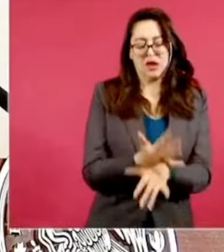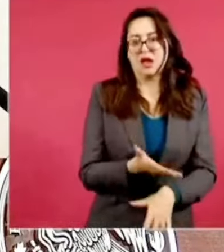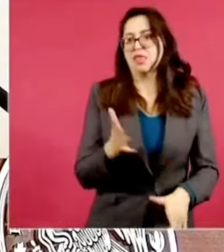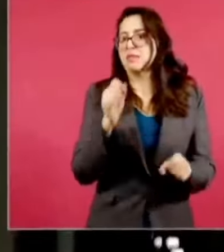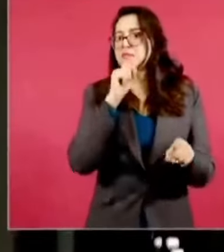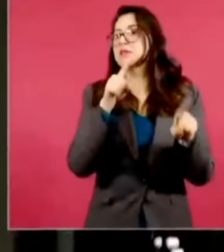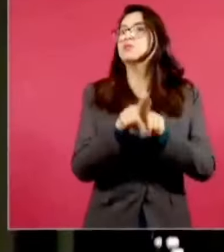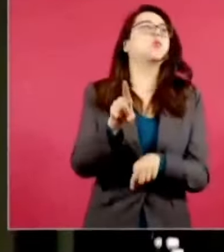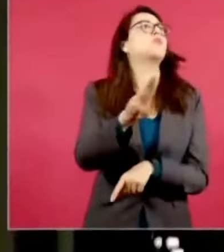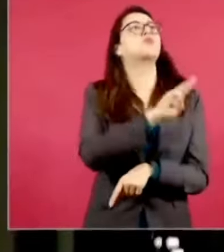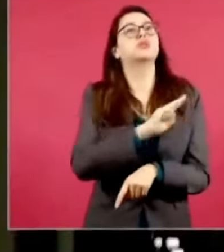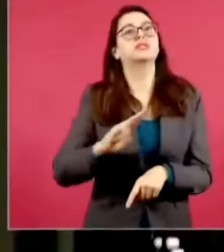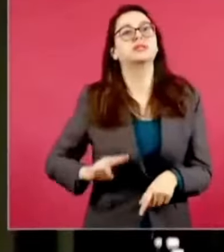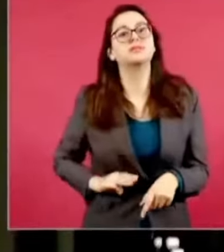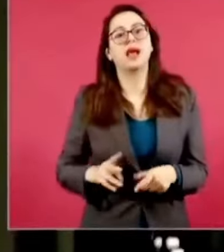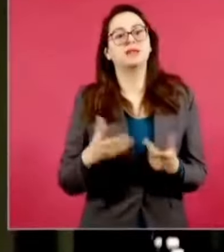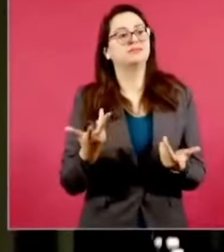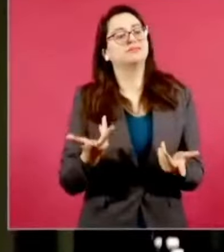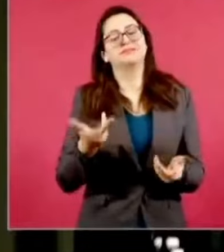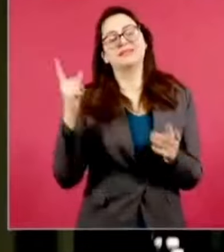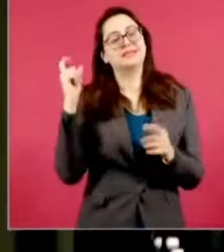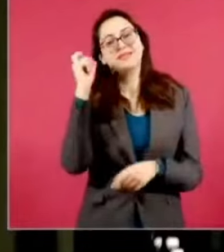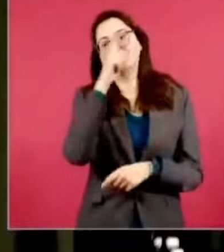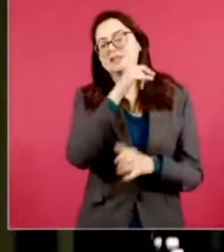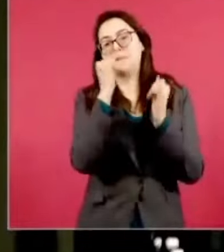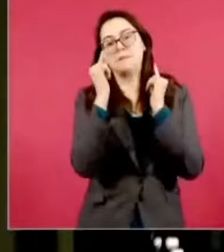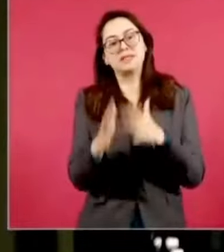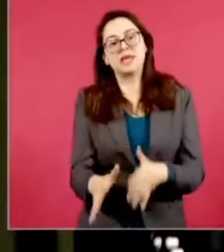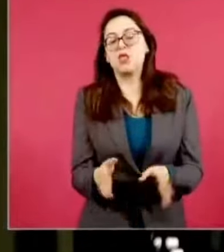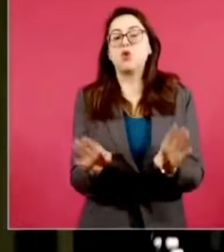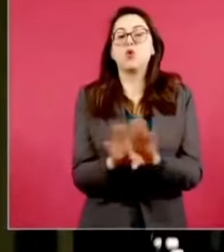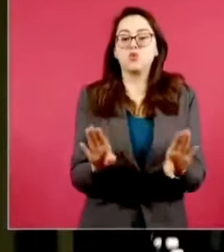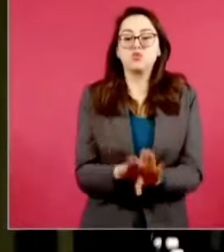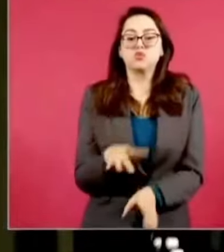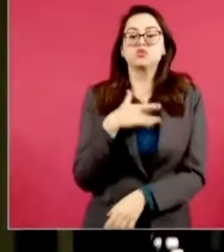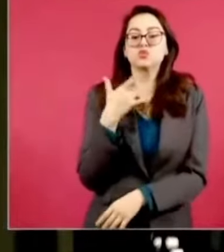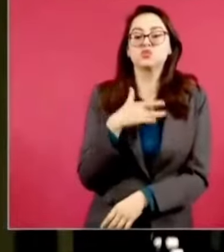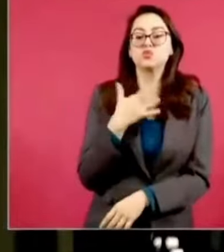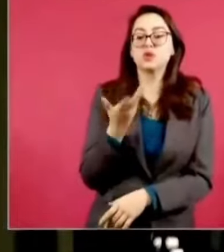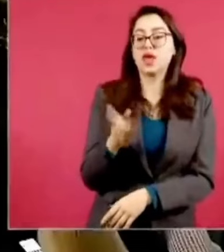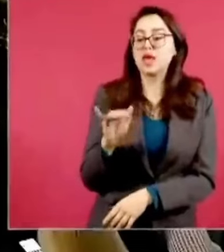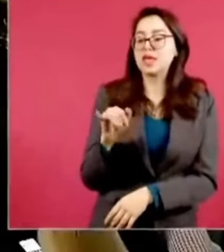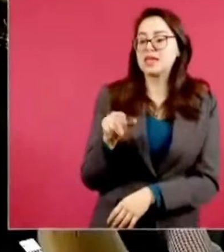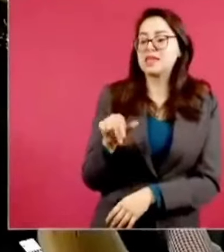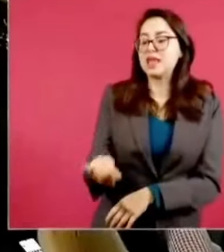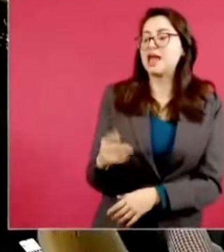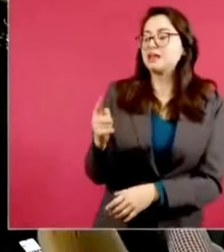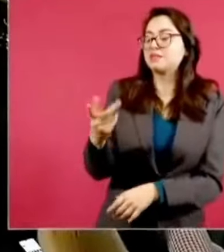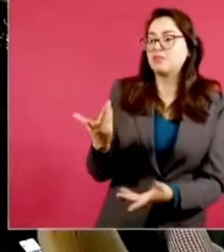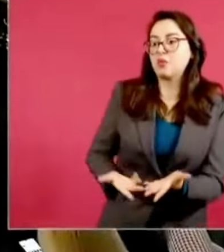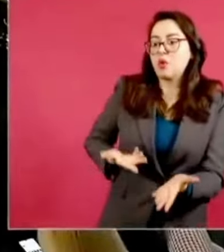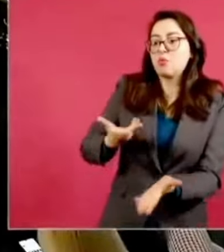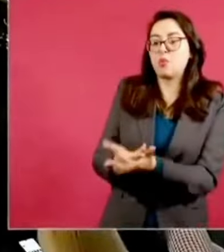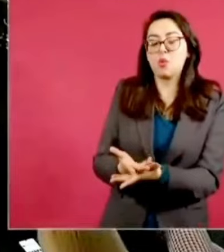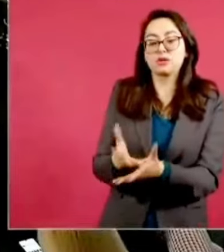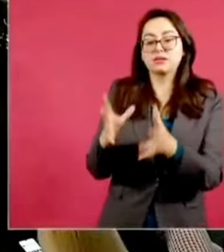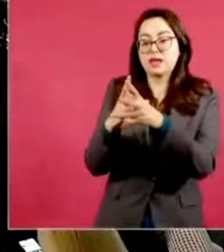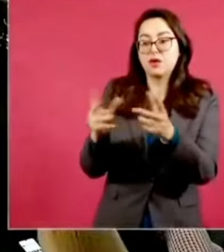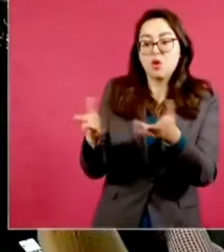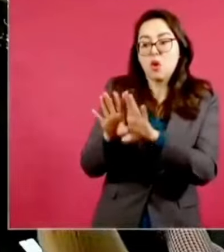O sea, es un tema maratónico. ¿Qué es lo que realmente se propone con el INAI? ¿Cuál sería la diferencia de su propuesta a